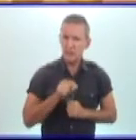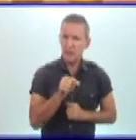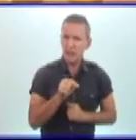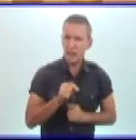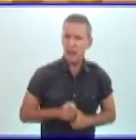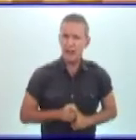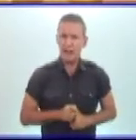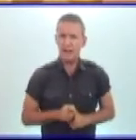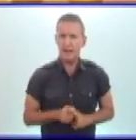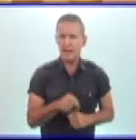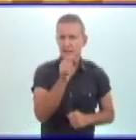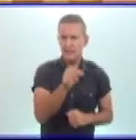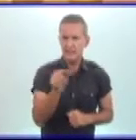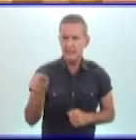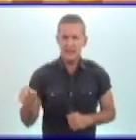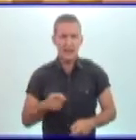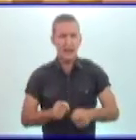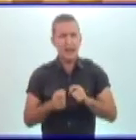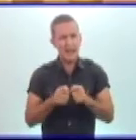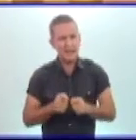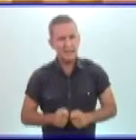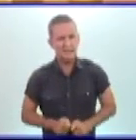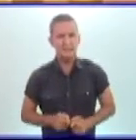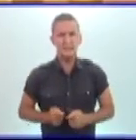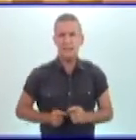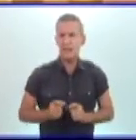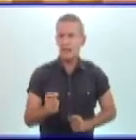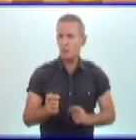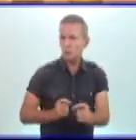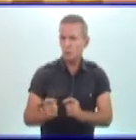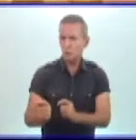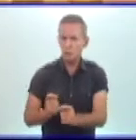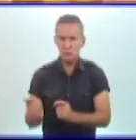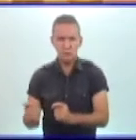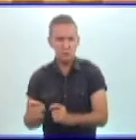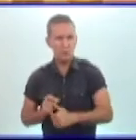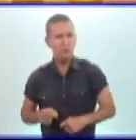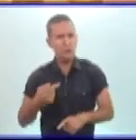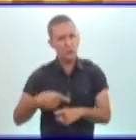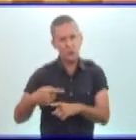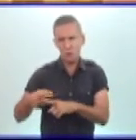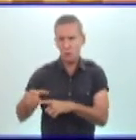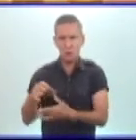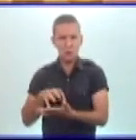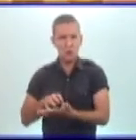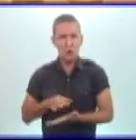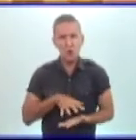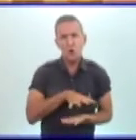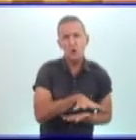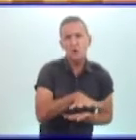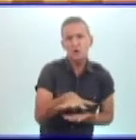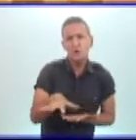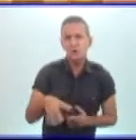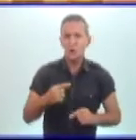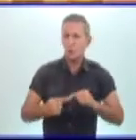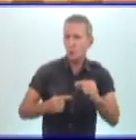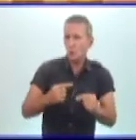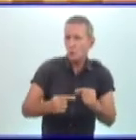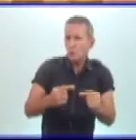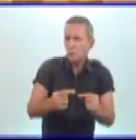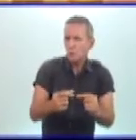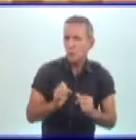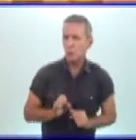que desarrollaban en las ciudades, en los gremios, las guildas, y que van a ir desplazando paulatinamente en el